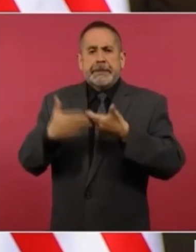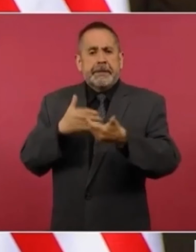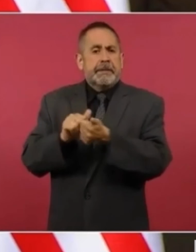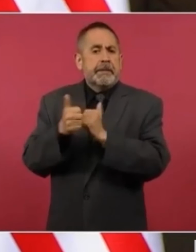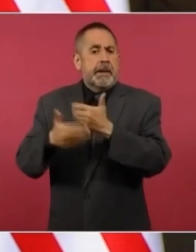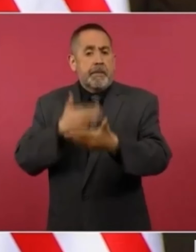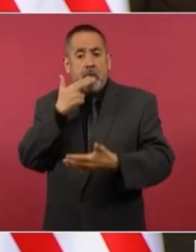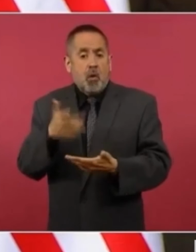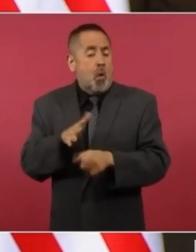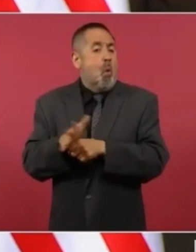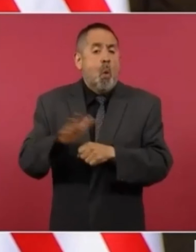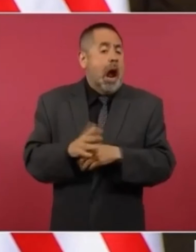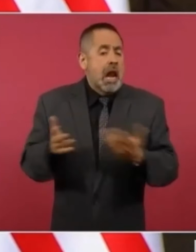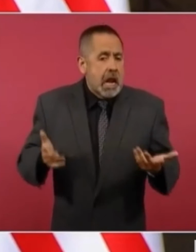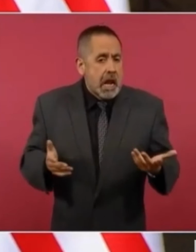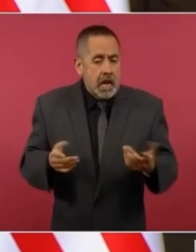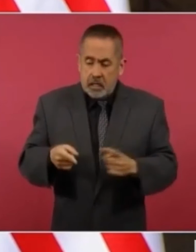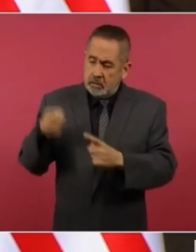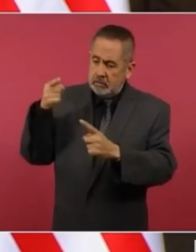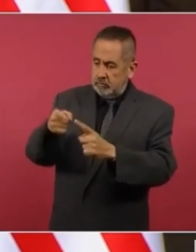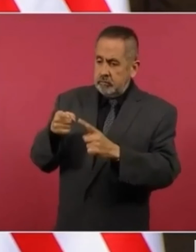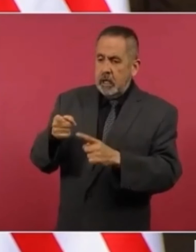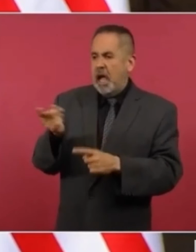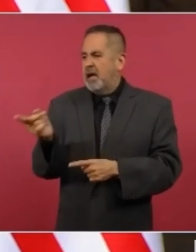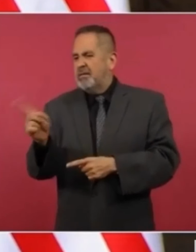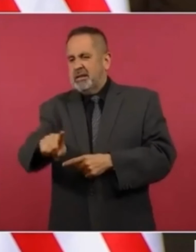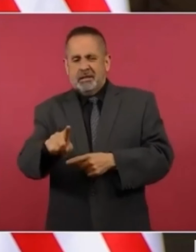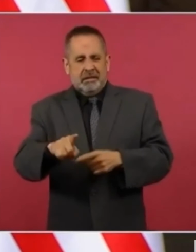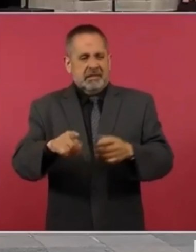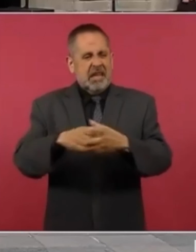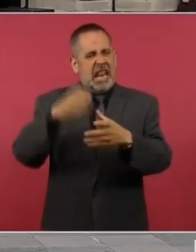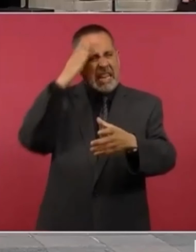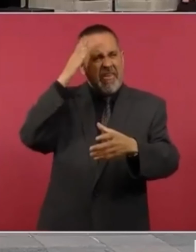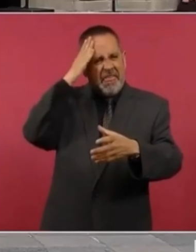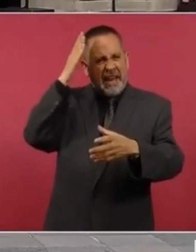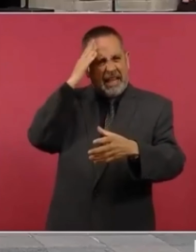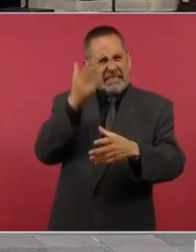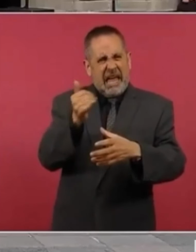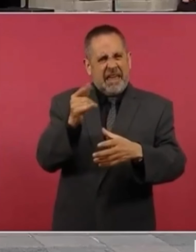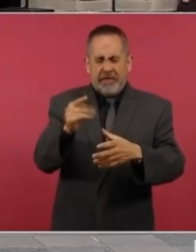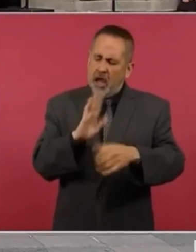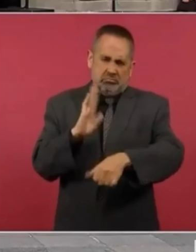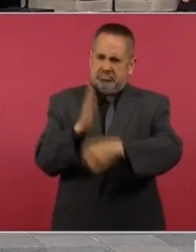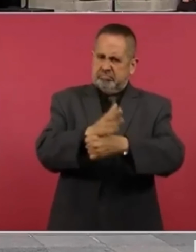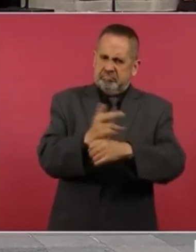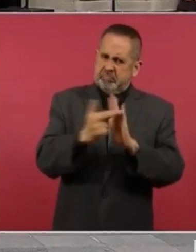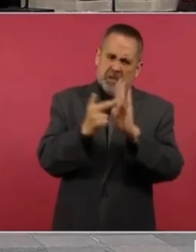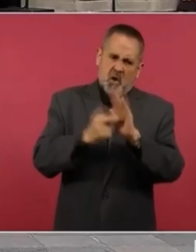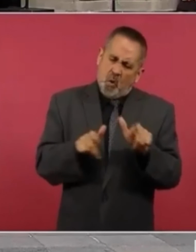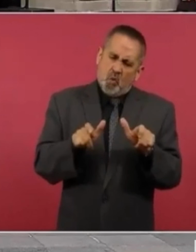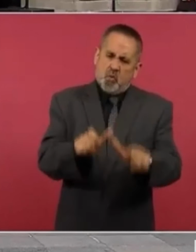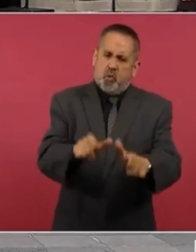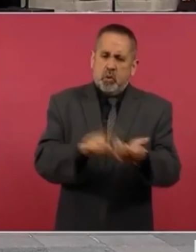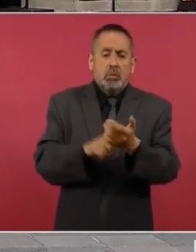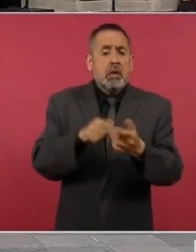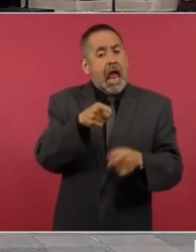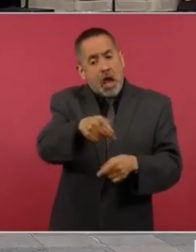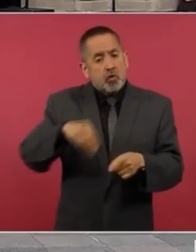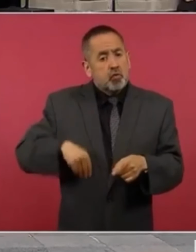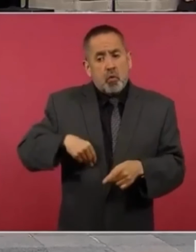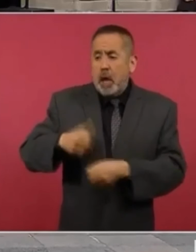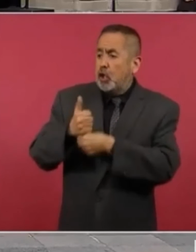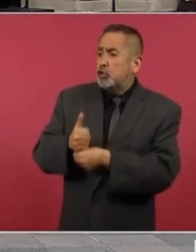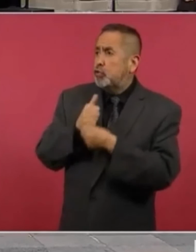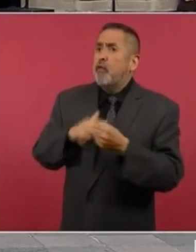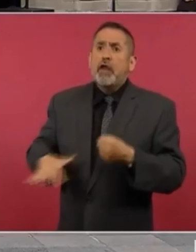es implementar estas sanciones contra los líderes haitianos responsables de gran parte del sufrimiento del pueblo.